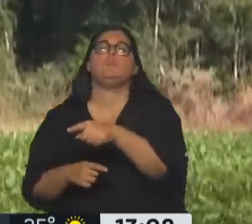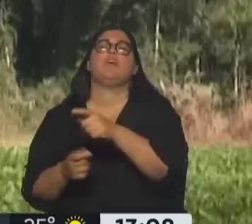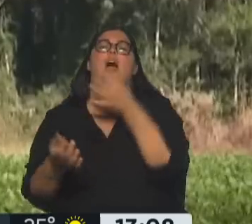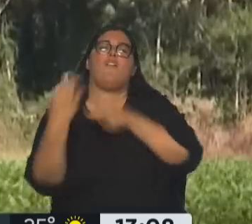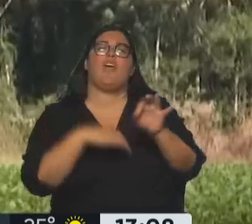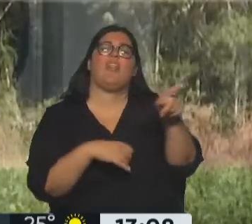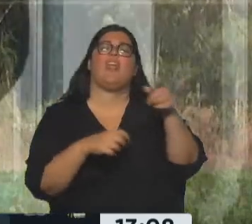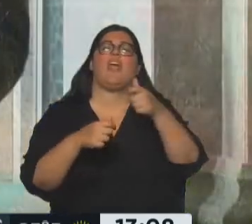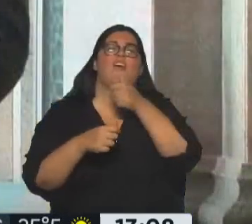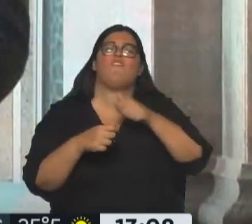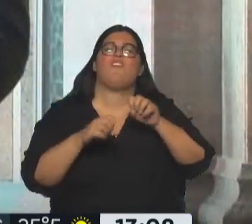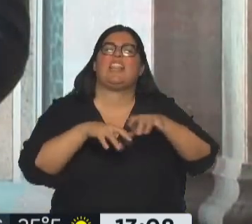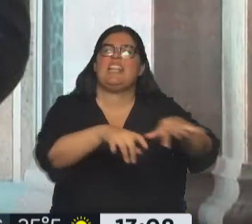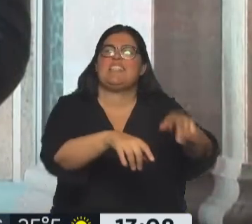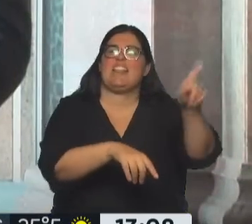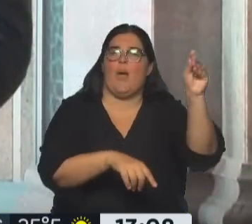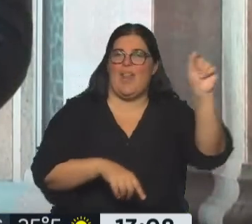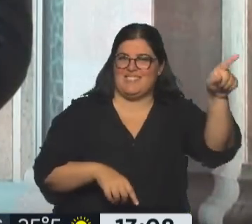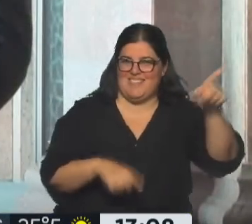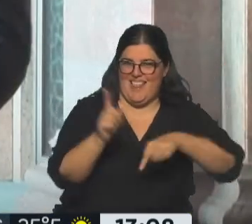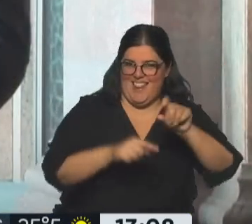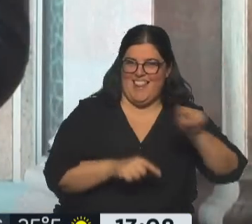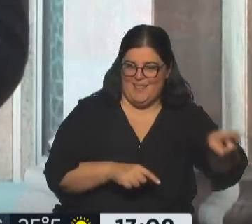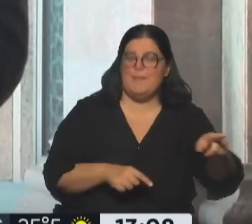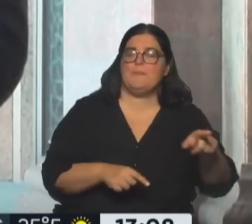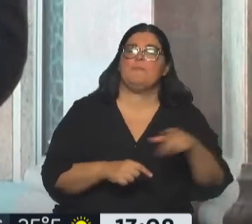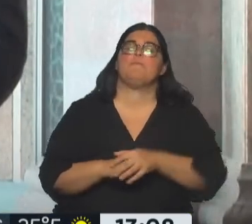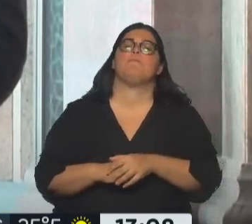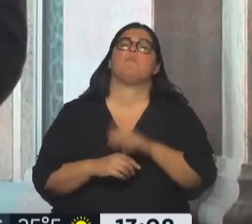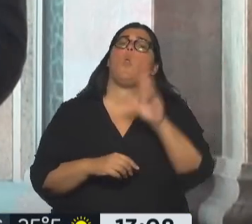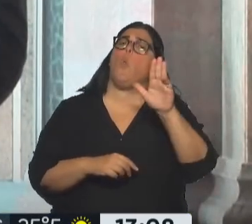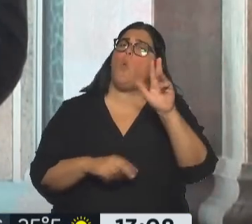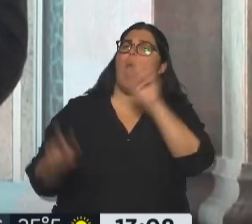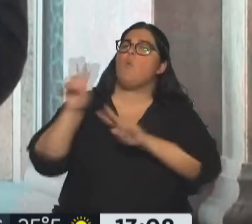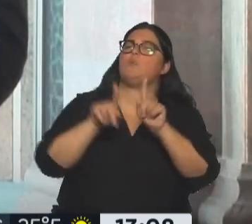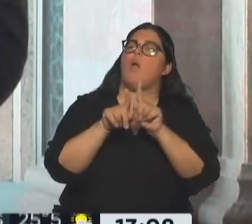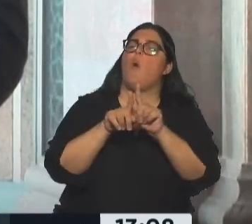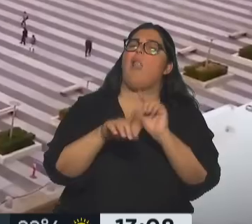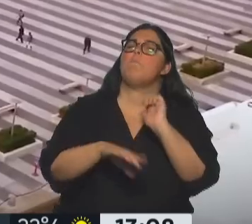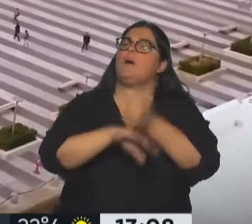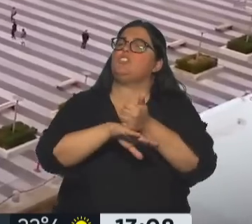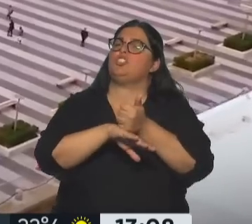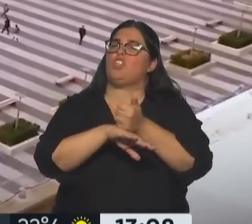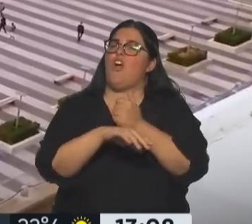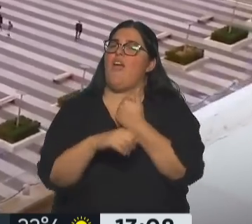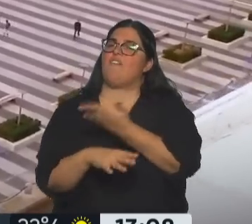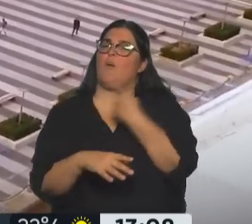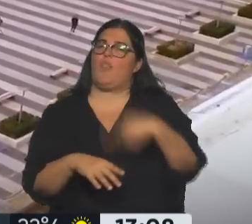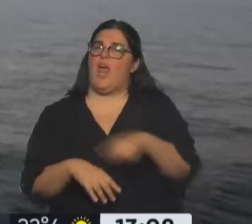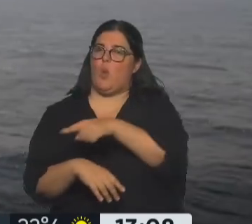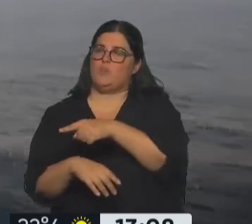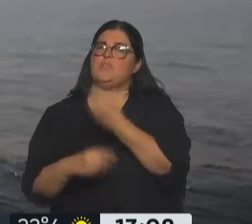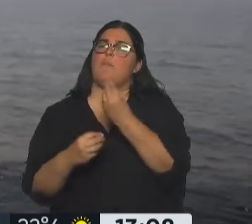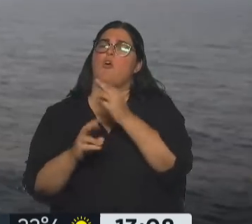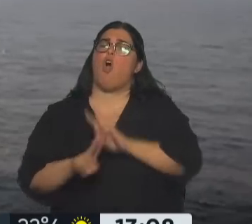brasileño. Por otro lado, Lula viene intentando equilibrar su posición con respecto a Rusia con los votos brasileños en el ámbito de la ONU